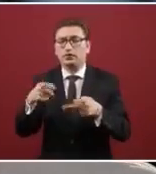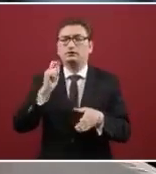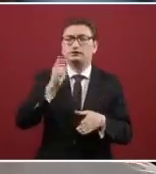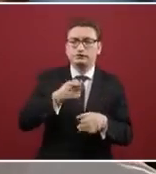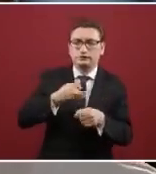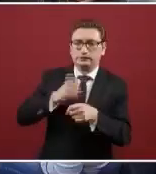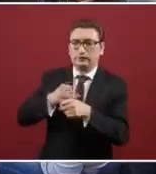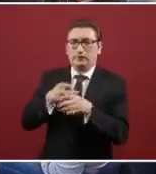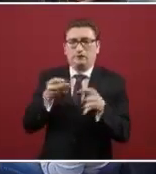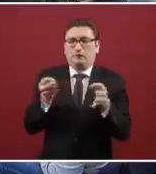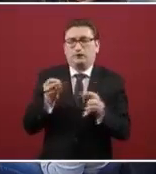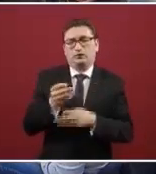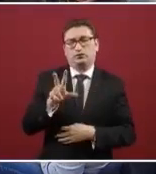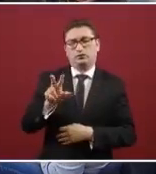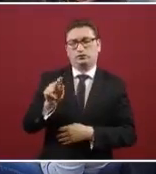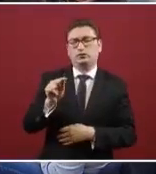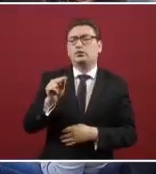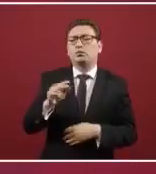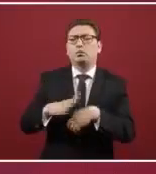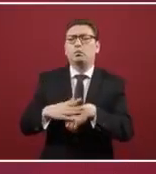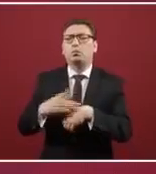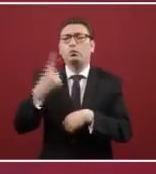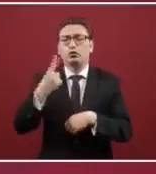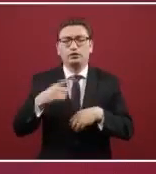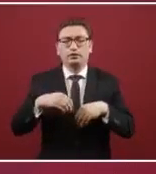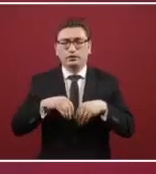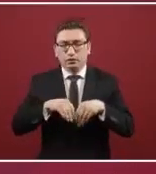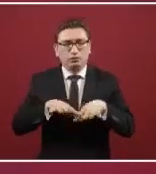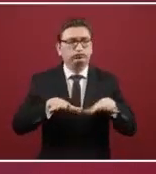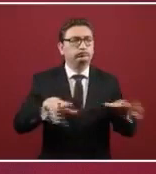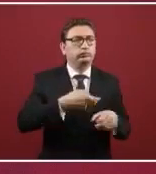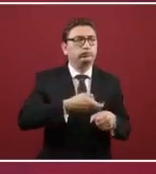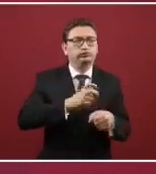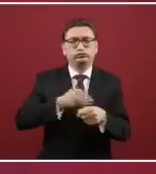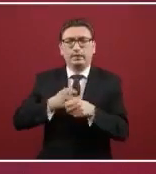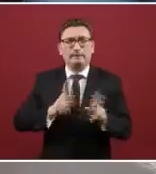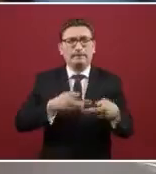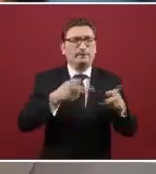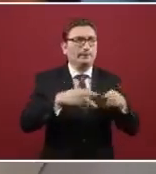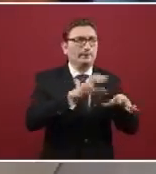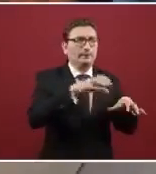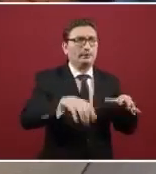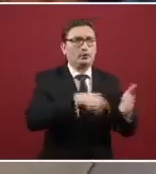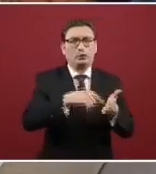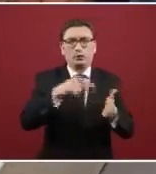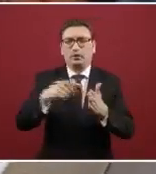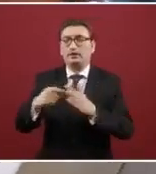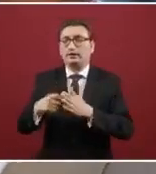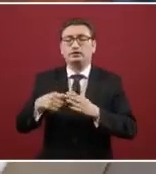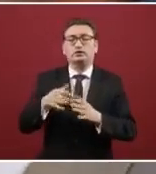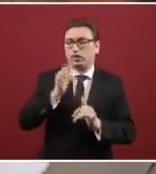fría. Esto con el afán de evitar que se proliferen las chelerías y baje el consumo de